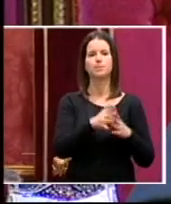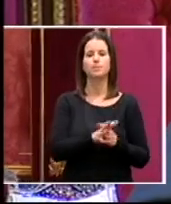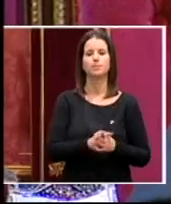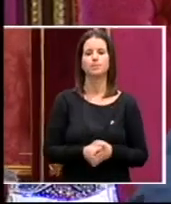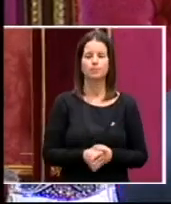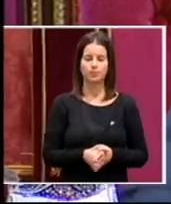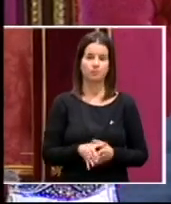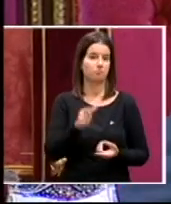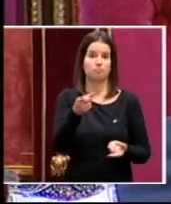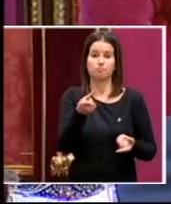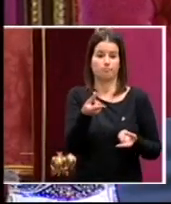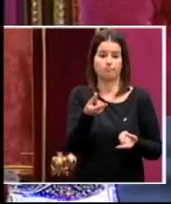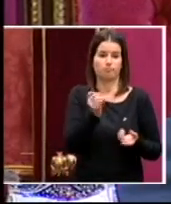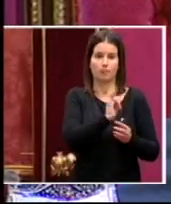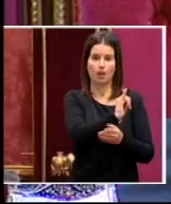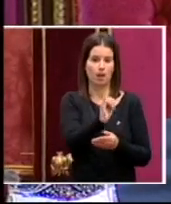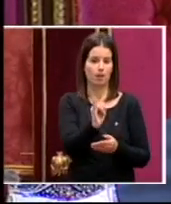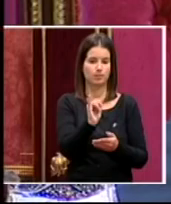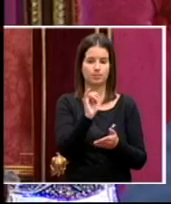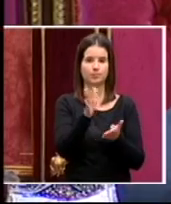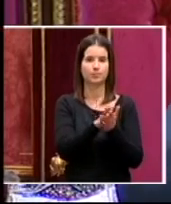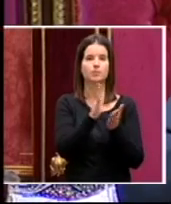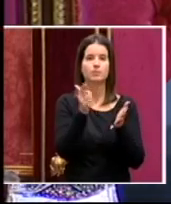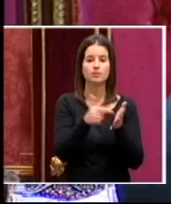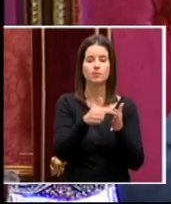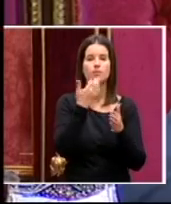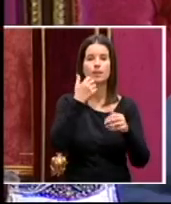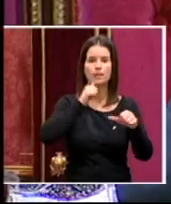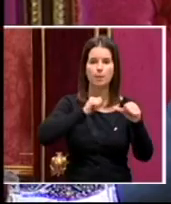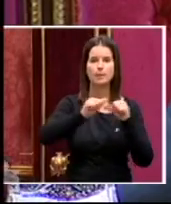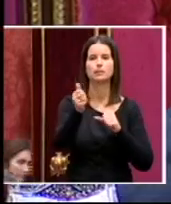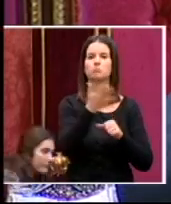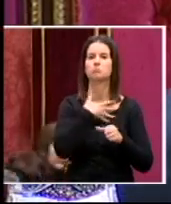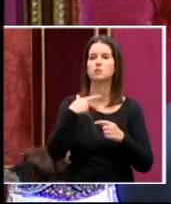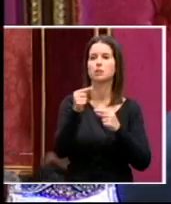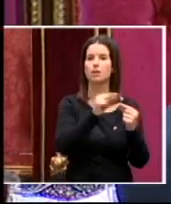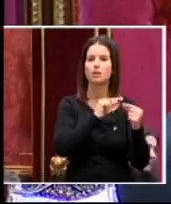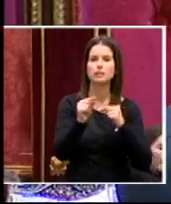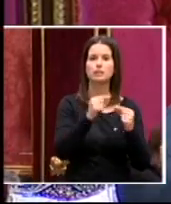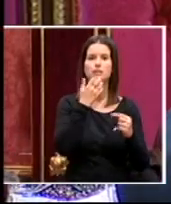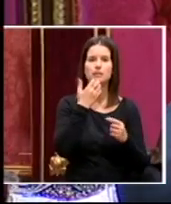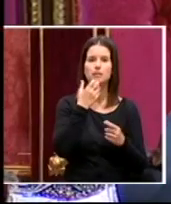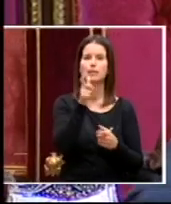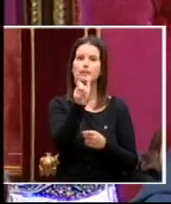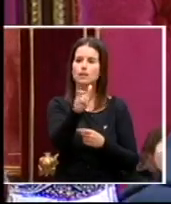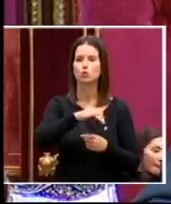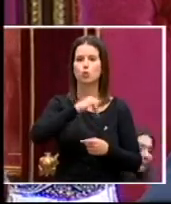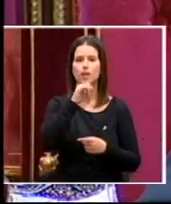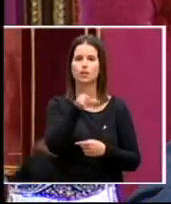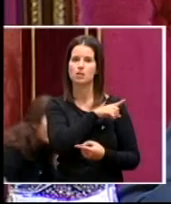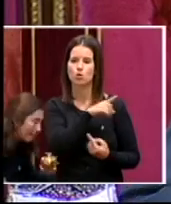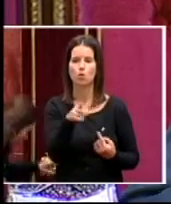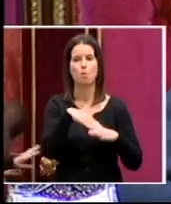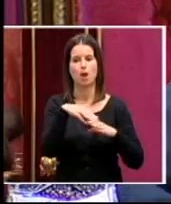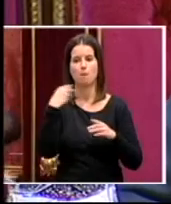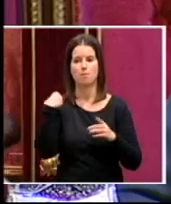esto. Y esto es lo que hay en este expediente. Si a partir de ahí quieren que debatamos sobre si la cantidad es suficiente o no a los efectos del objeto